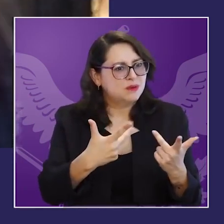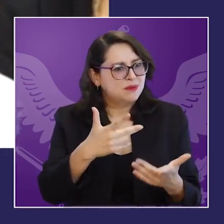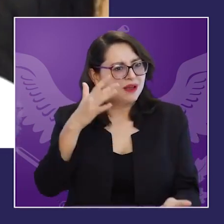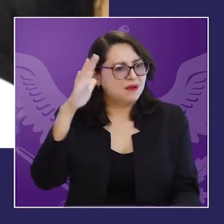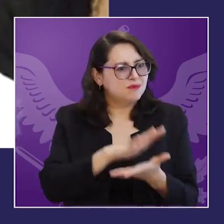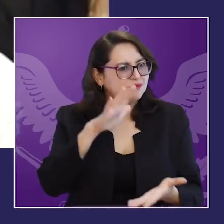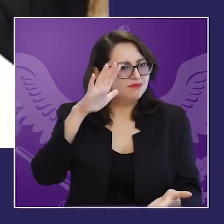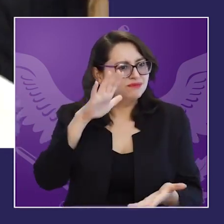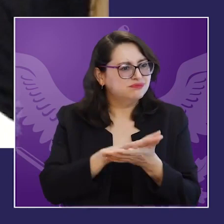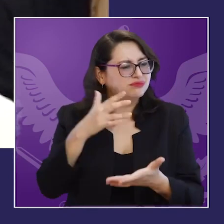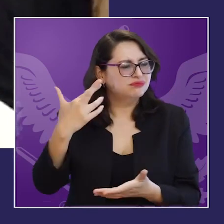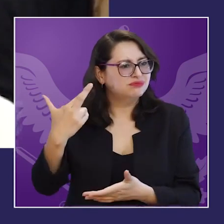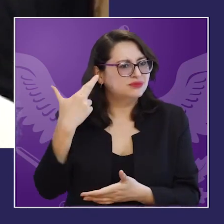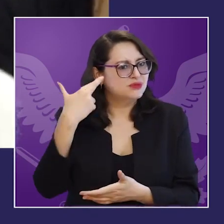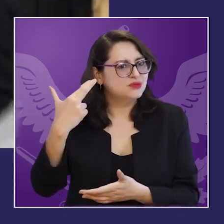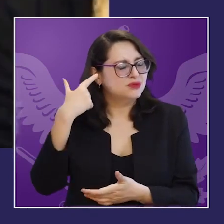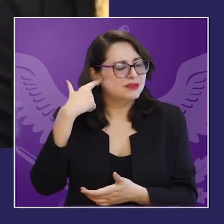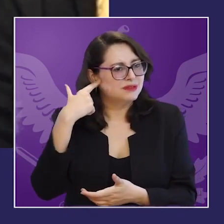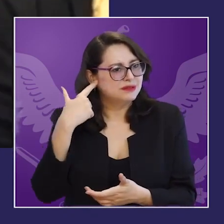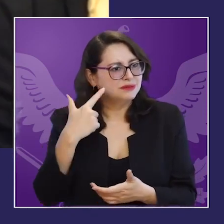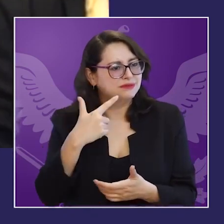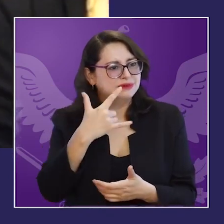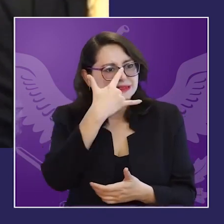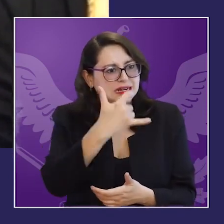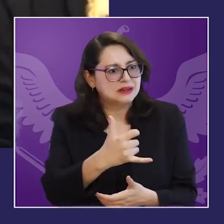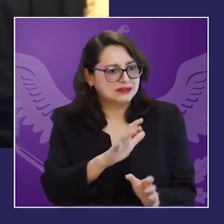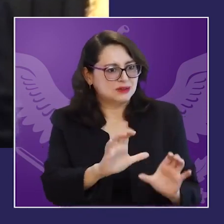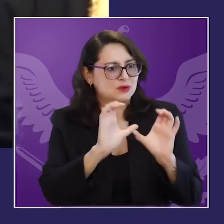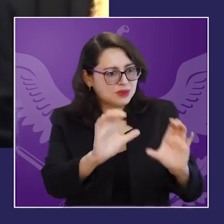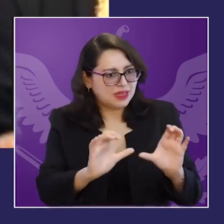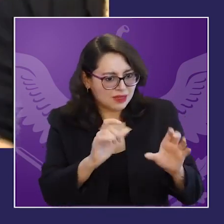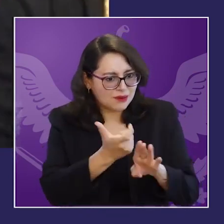dispositivo, recuerde el costo que eso tiene.